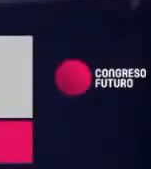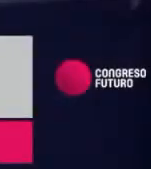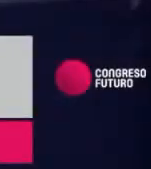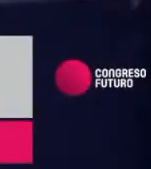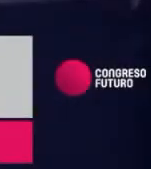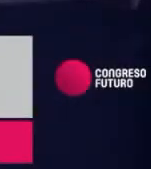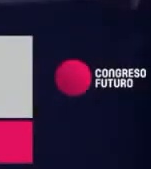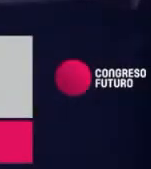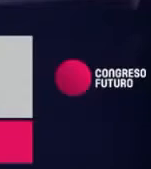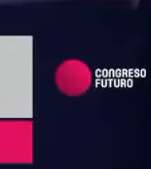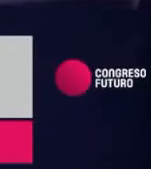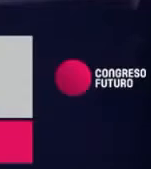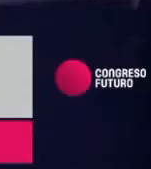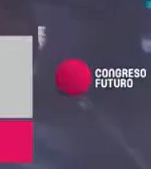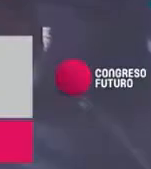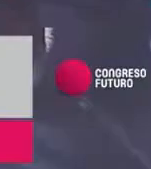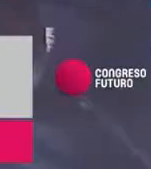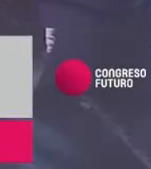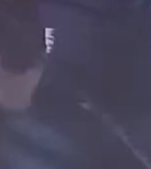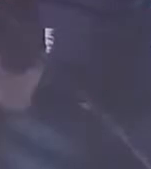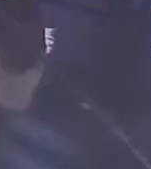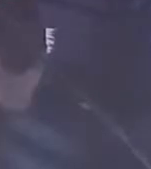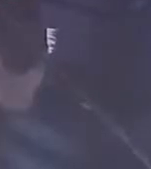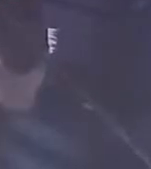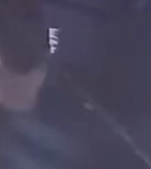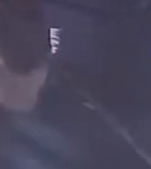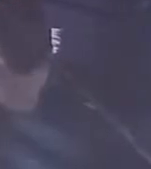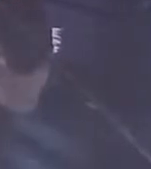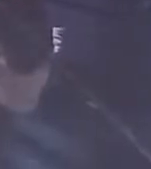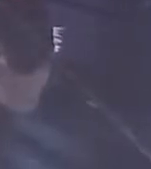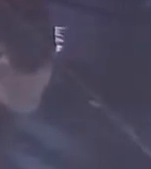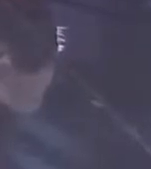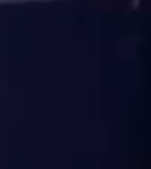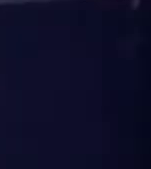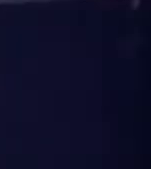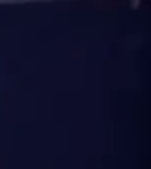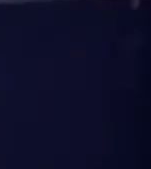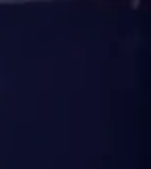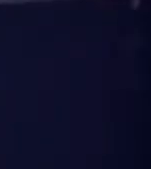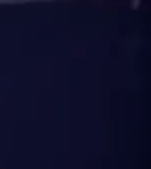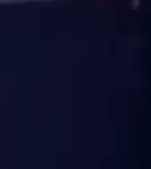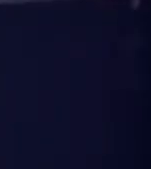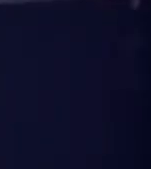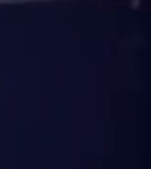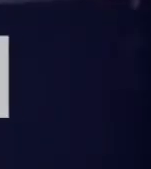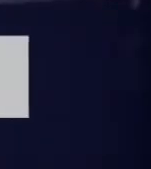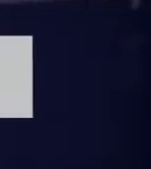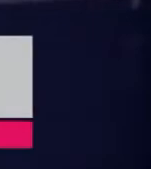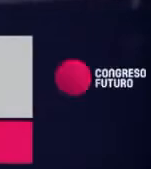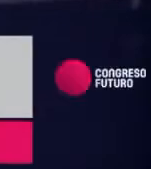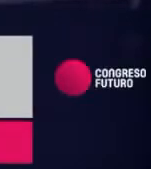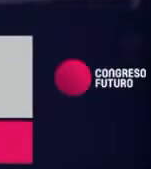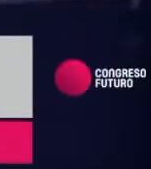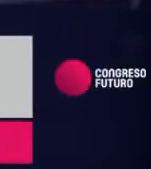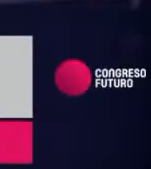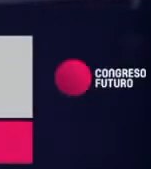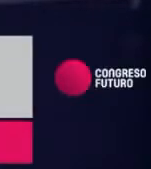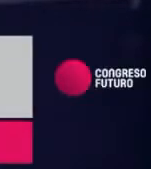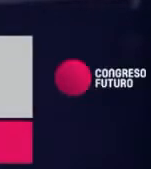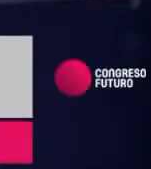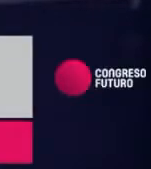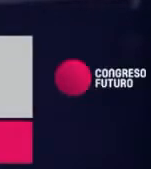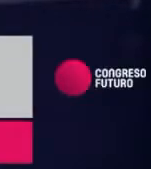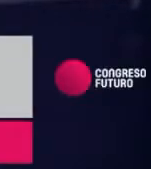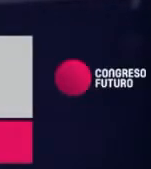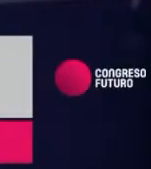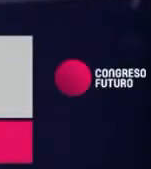invitarme. ¿Por qué se hace Digitalizadas? ¿Por qué se hace Digitalizadas? Mira, es una buena pregunta tener